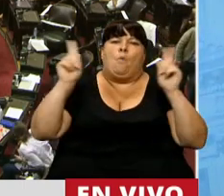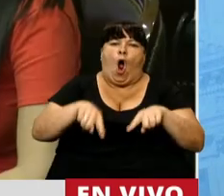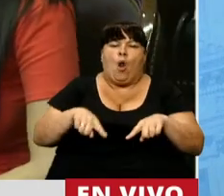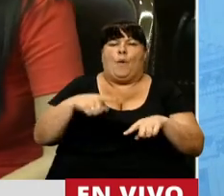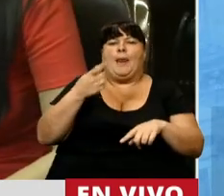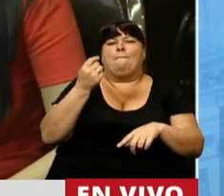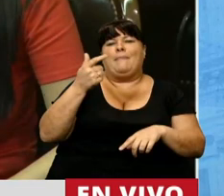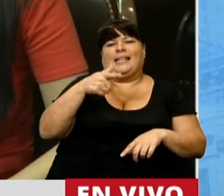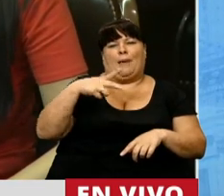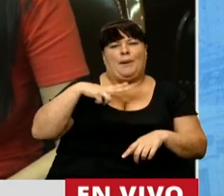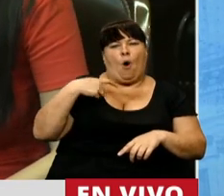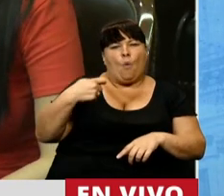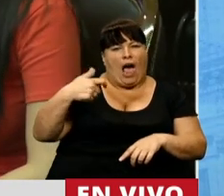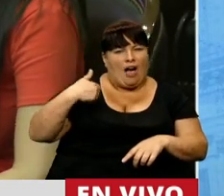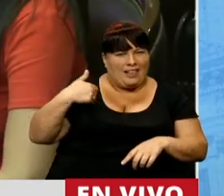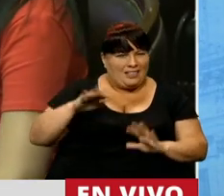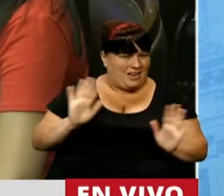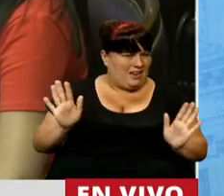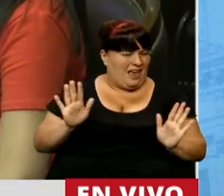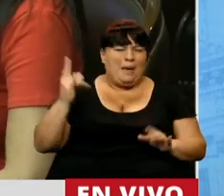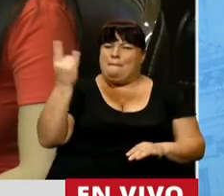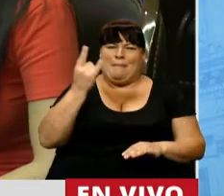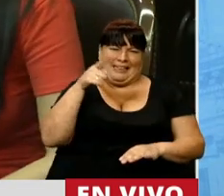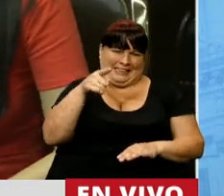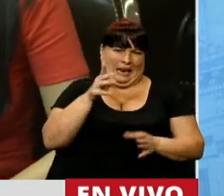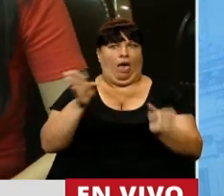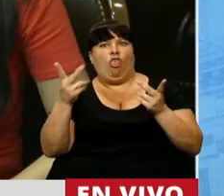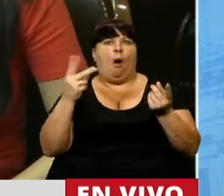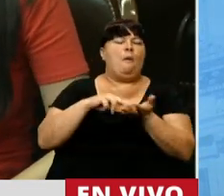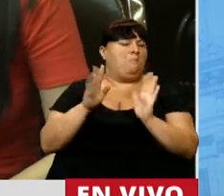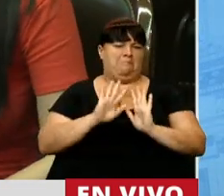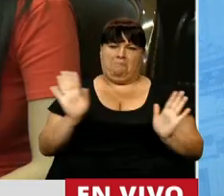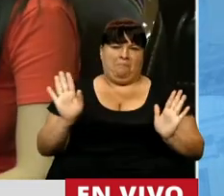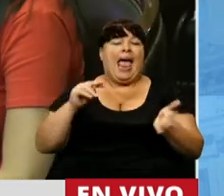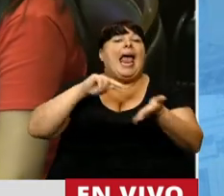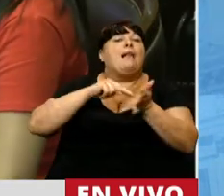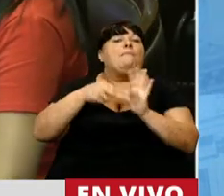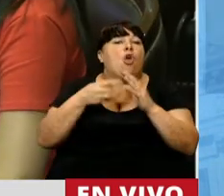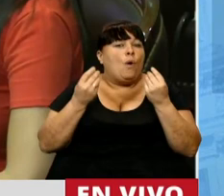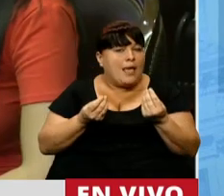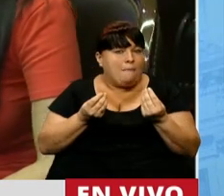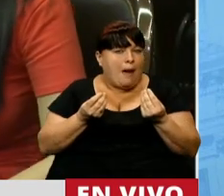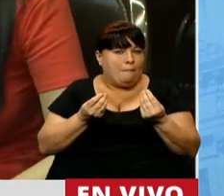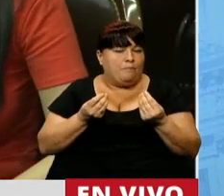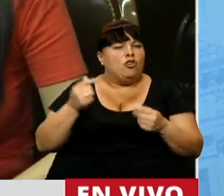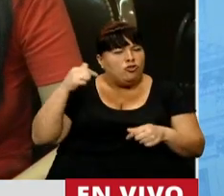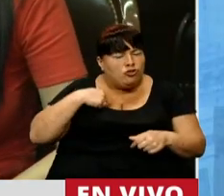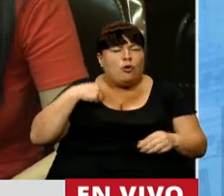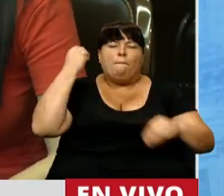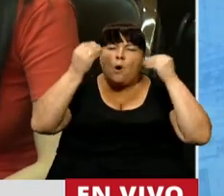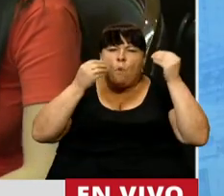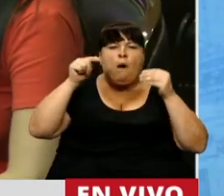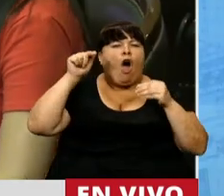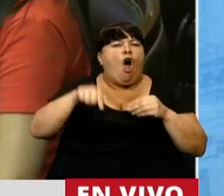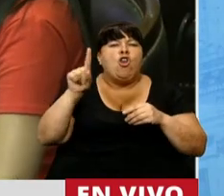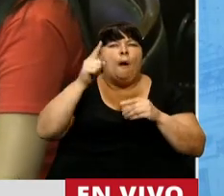del sistema de capitalización individual en la Argentina. Es falso ese dilema. El dilema, y me preocupa que hoy